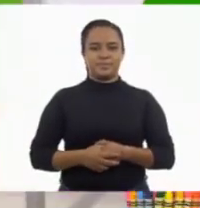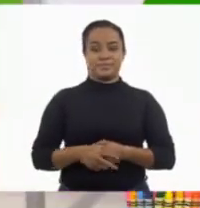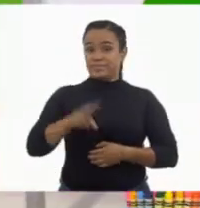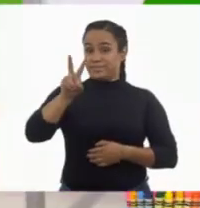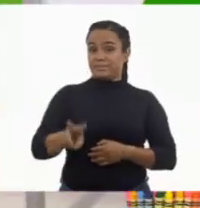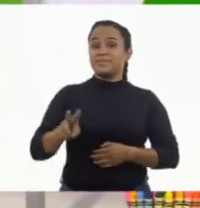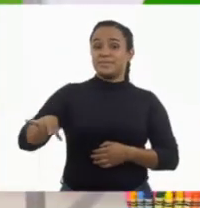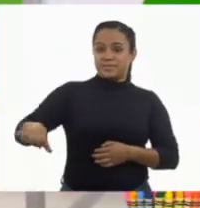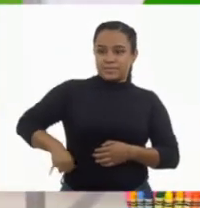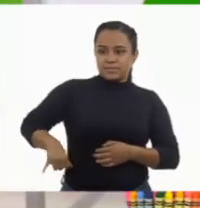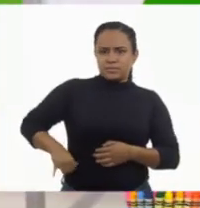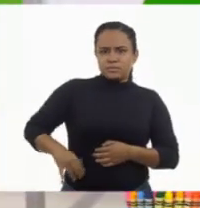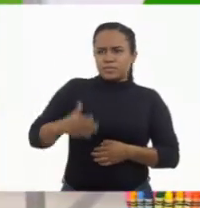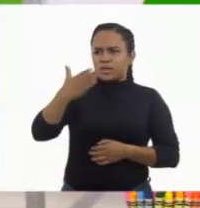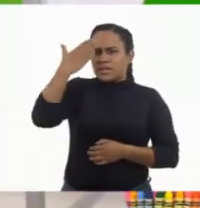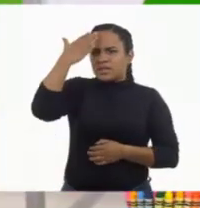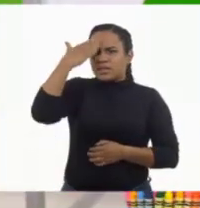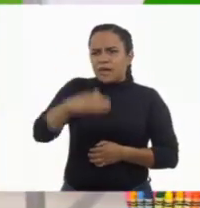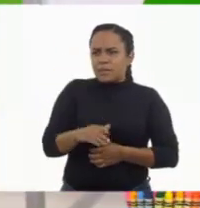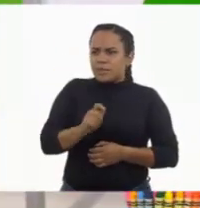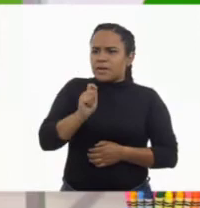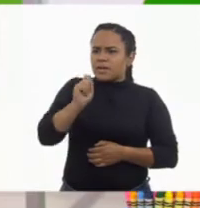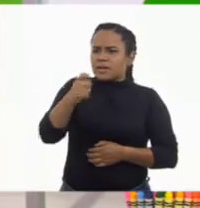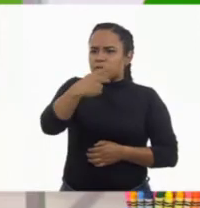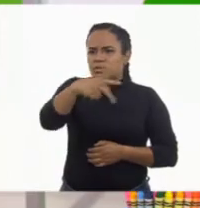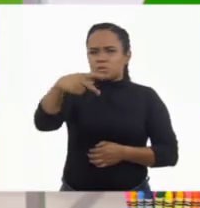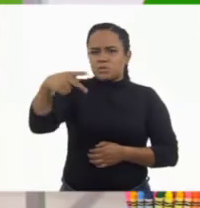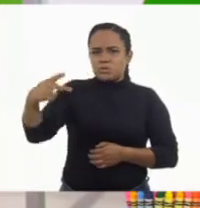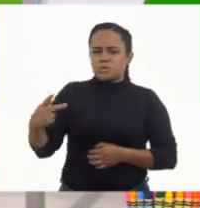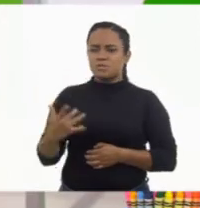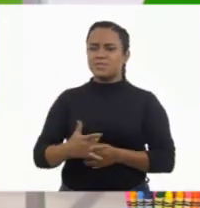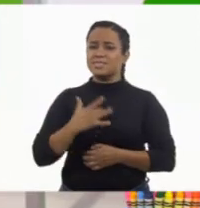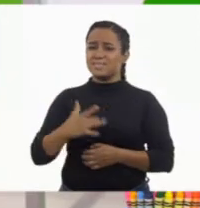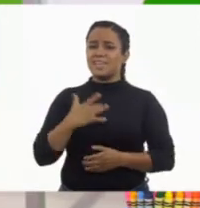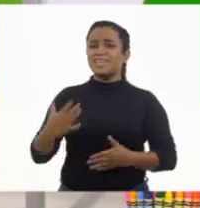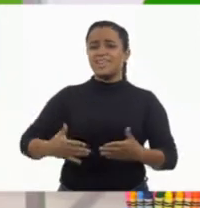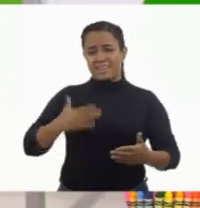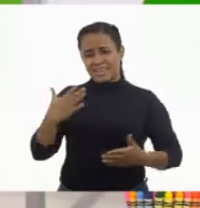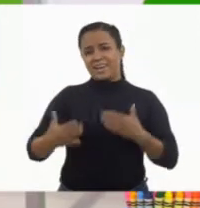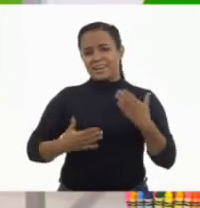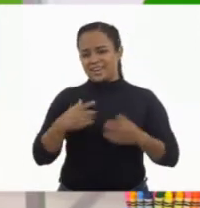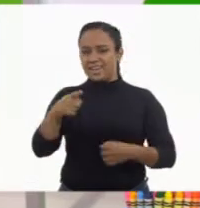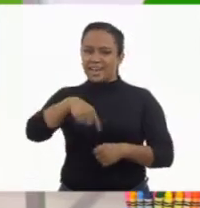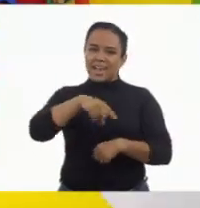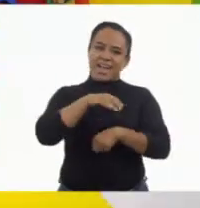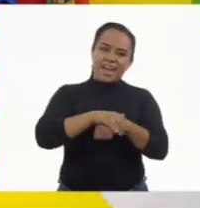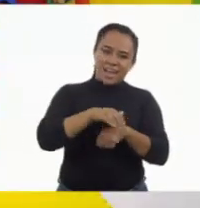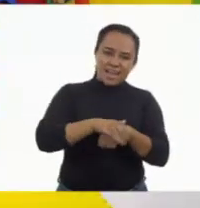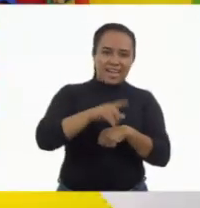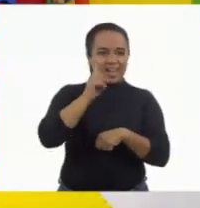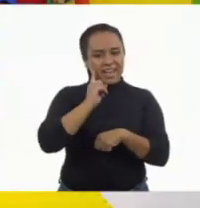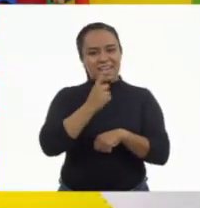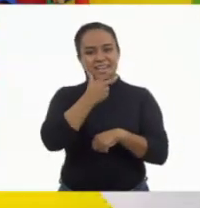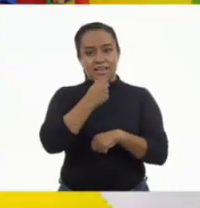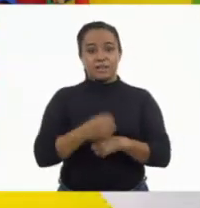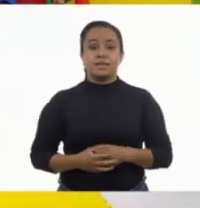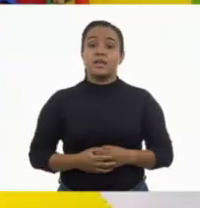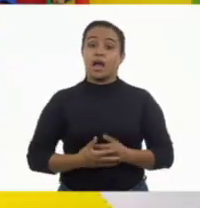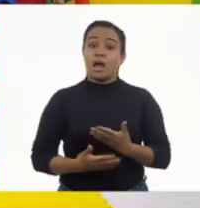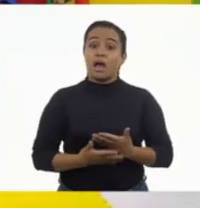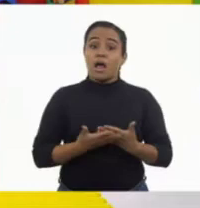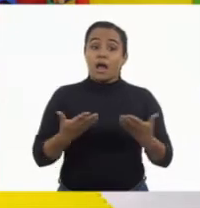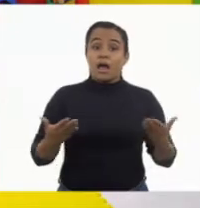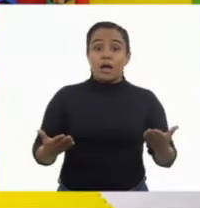Qué interesante conocer todas aquellas situaciones que les causan alegría a nuestras amigas y amigos. ¿Qué les